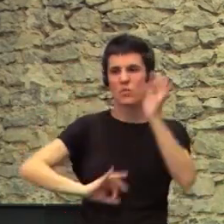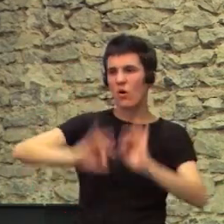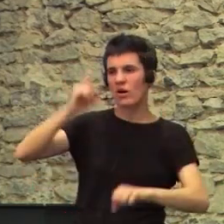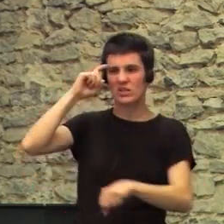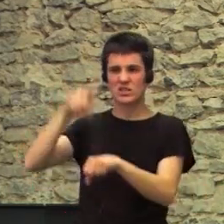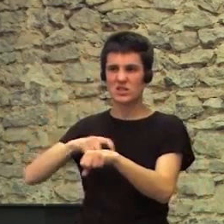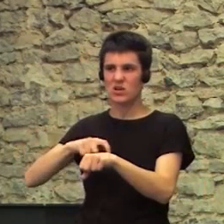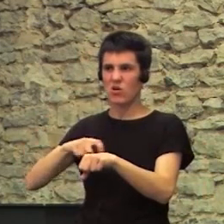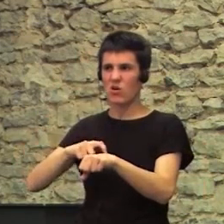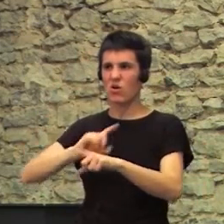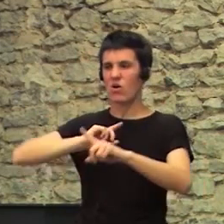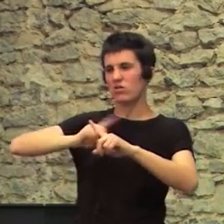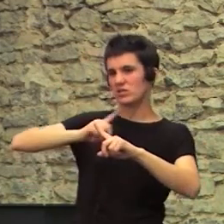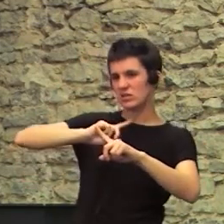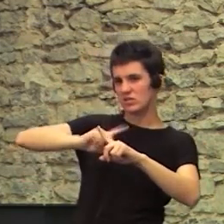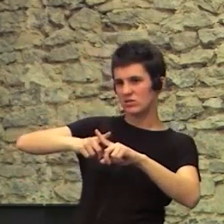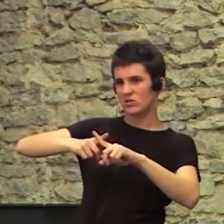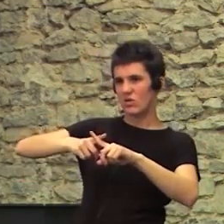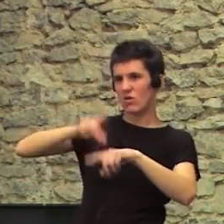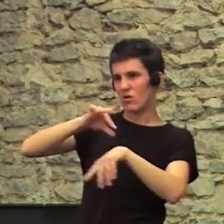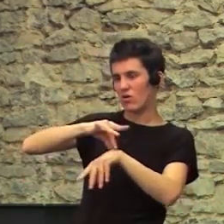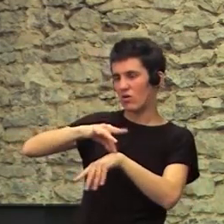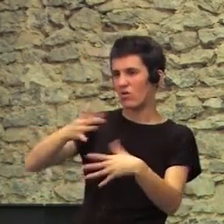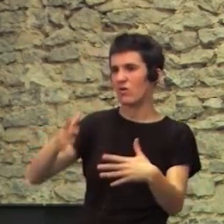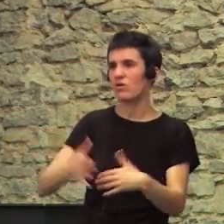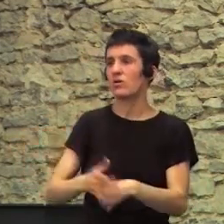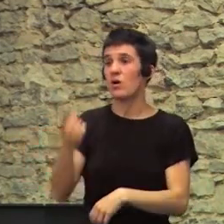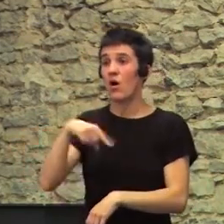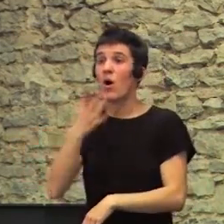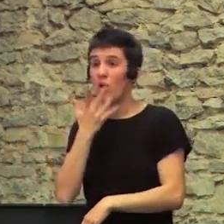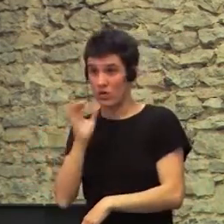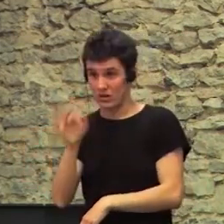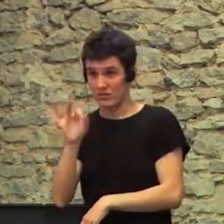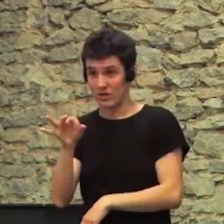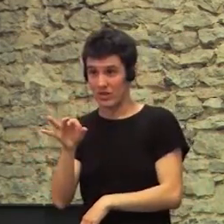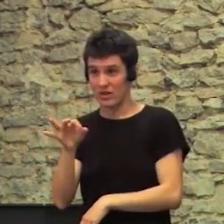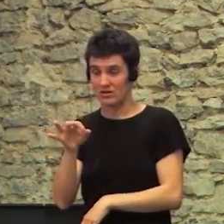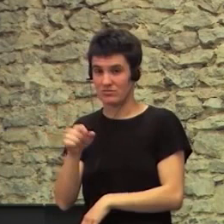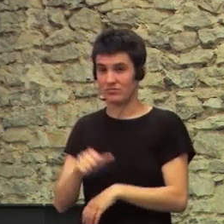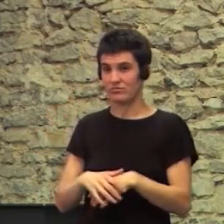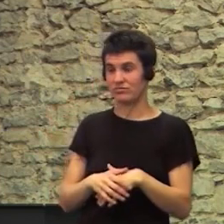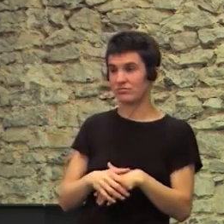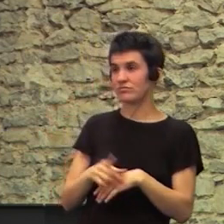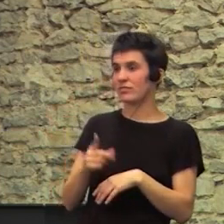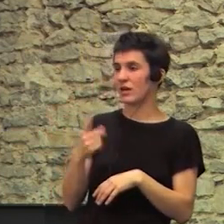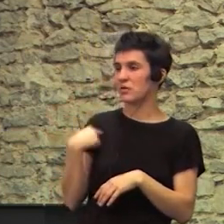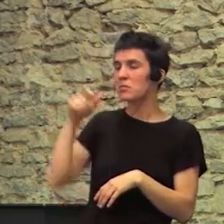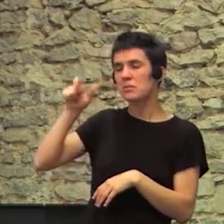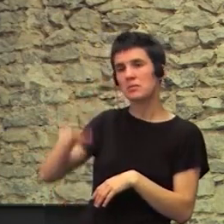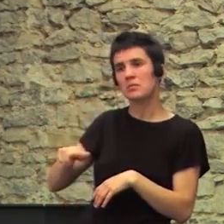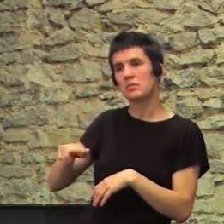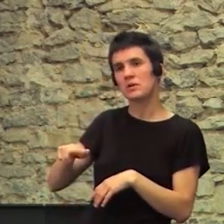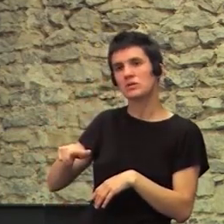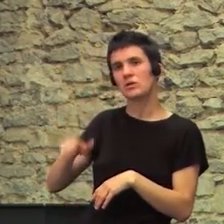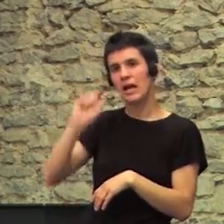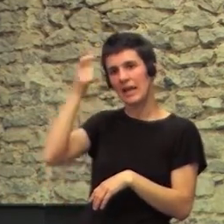psicólogo, no sé si sexólogo también. Pero bueno, le conocéis, ¿verdad? Sí. Fue la persona que etiquetó